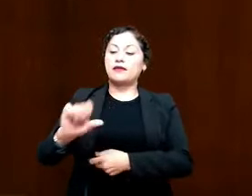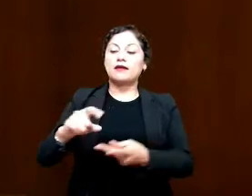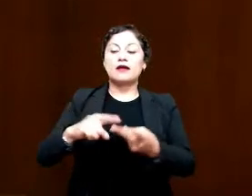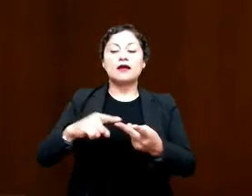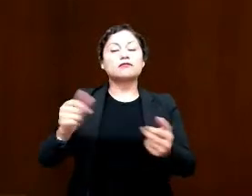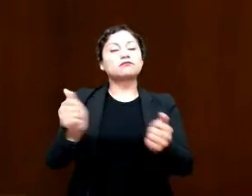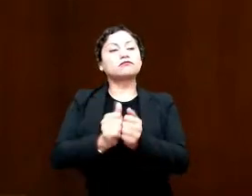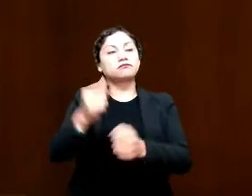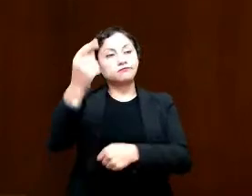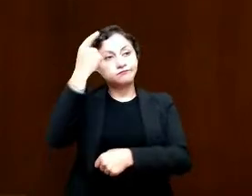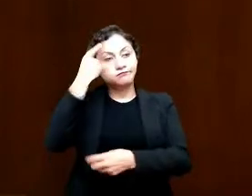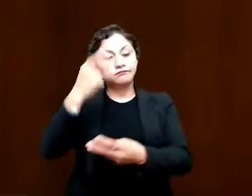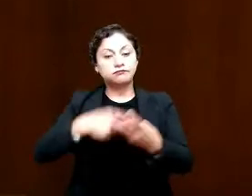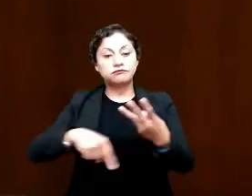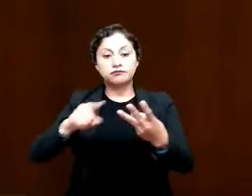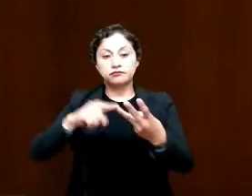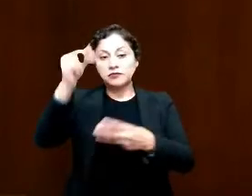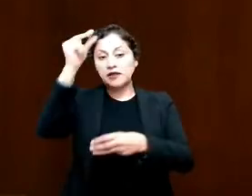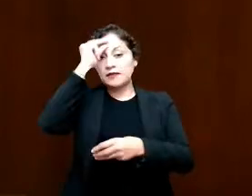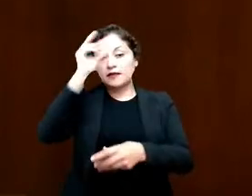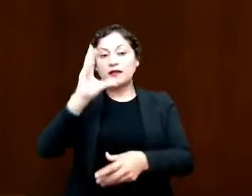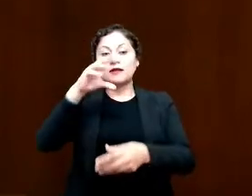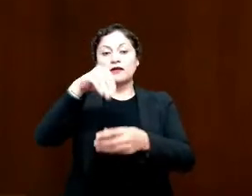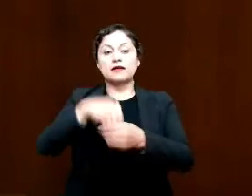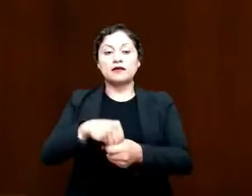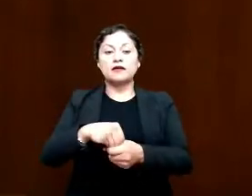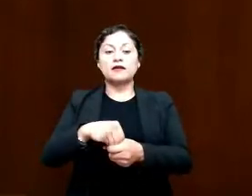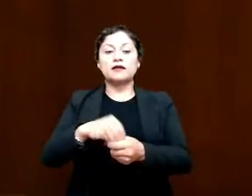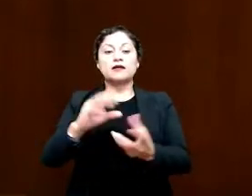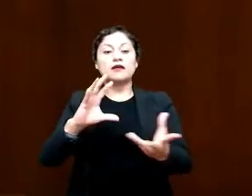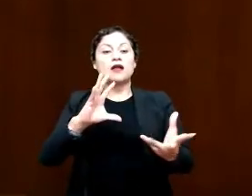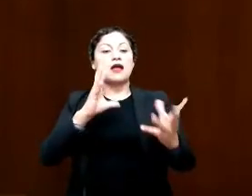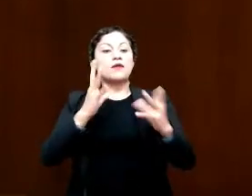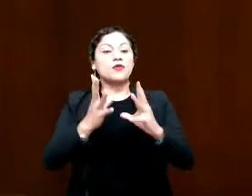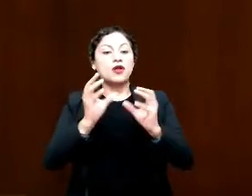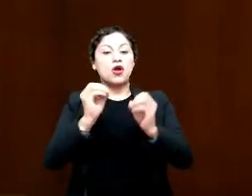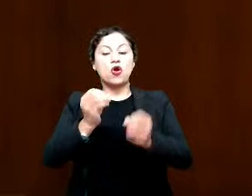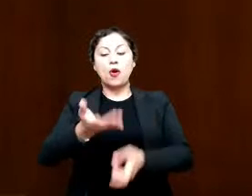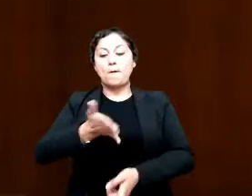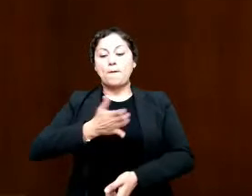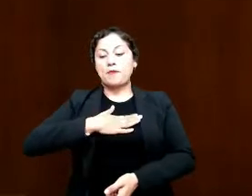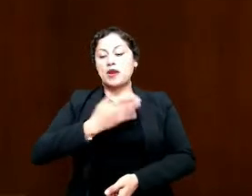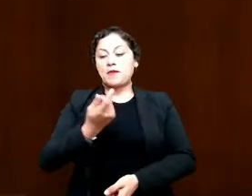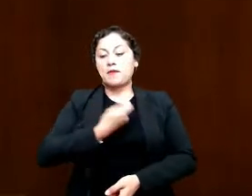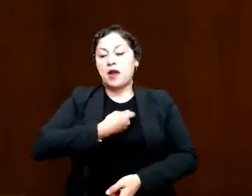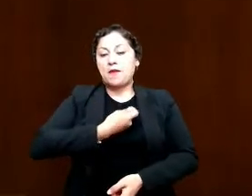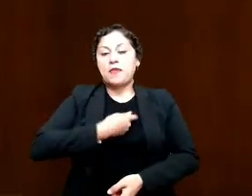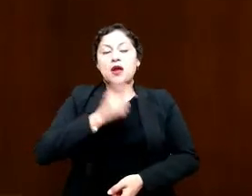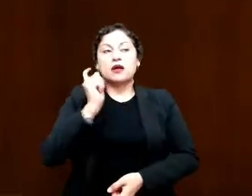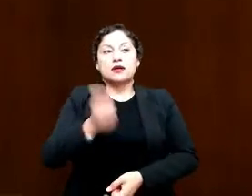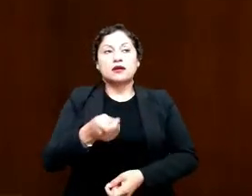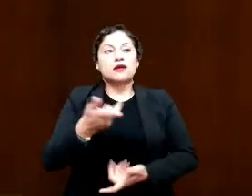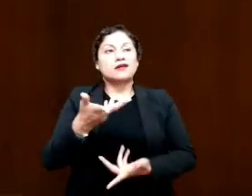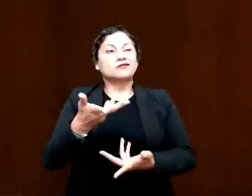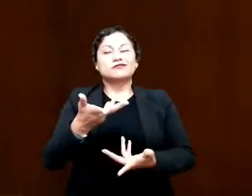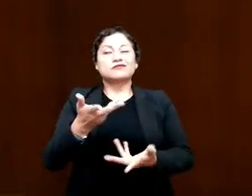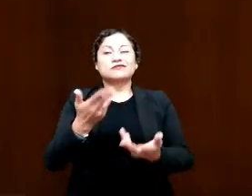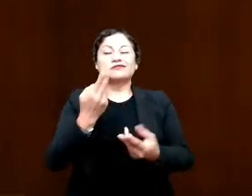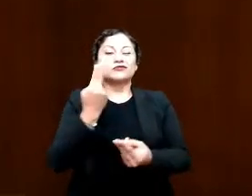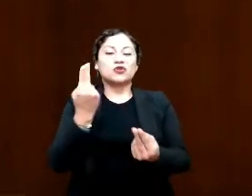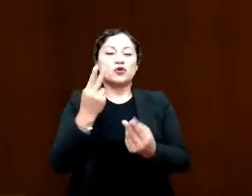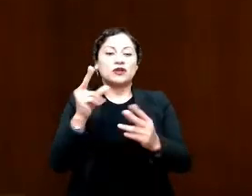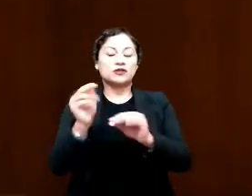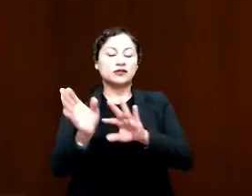sobre todo, inteligencia. La violencia y el antagonismo, cuando existen estas condiciones, se vuelven innecesarios.